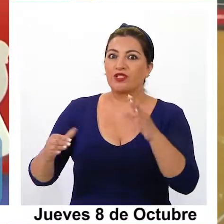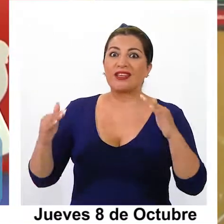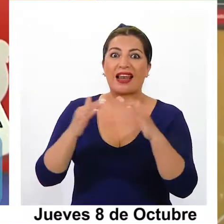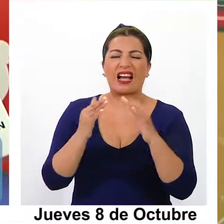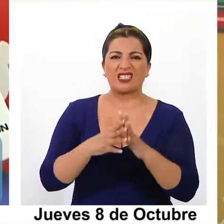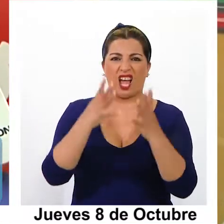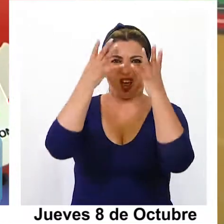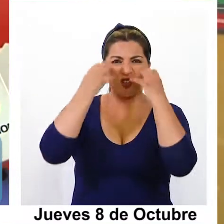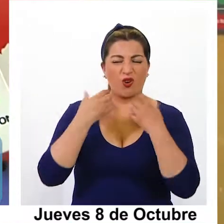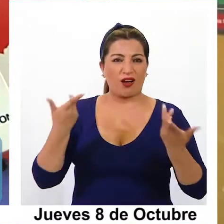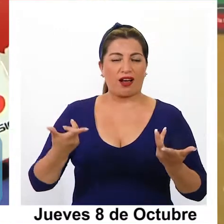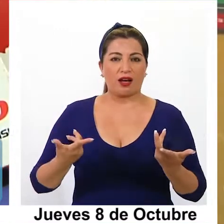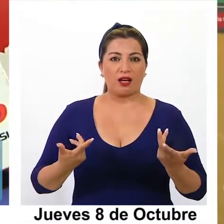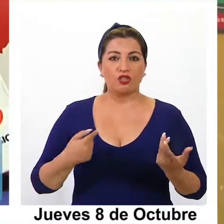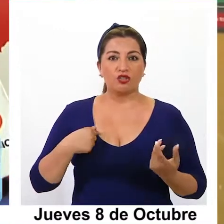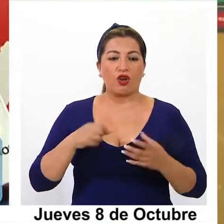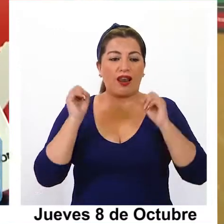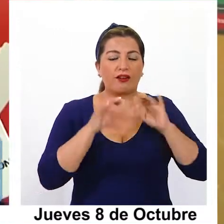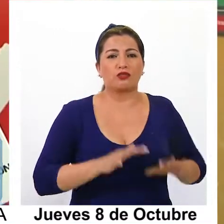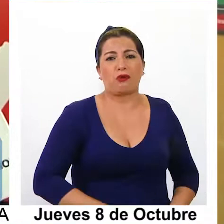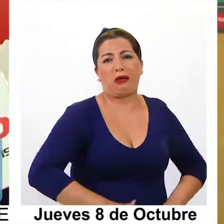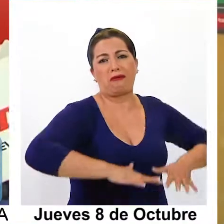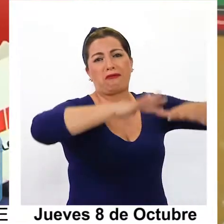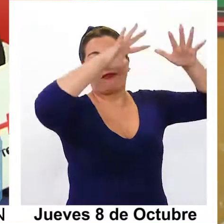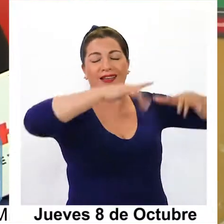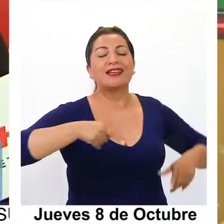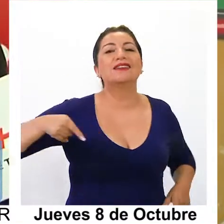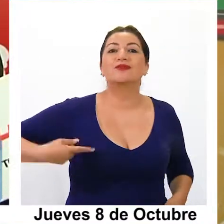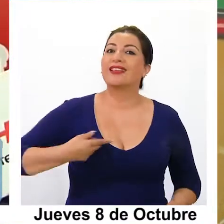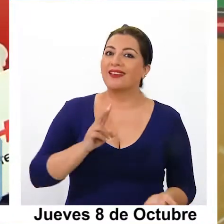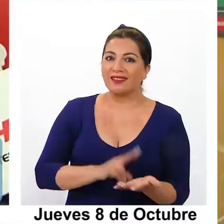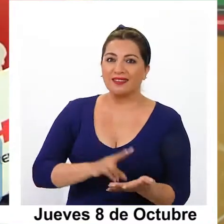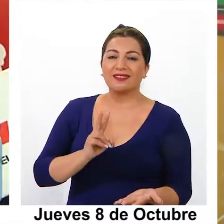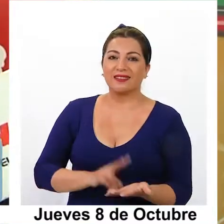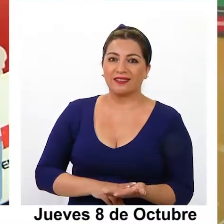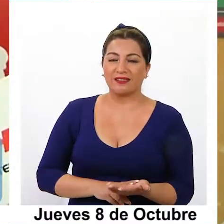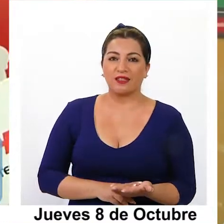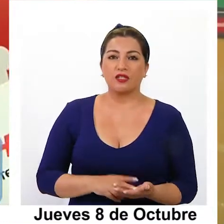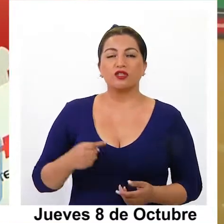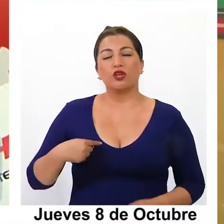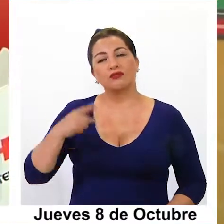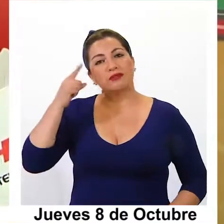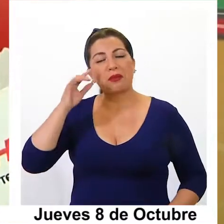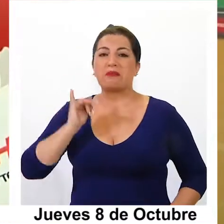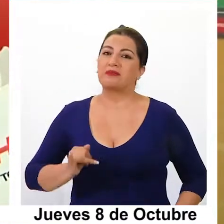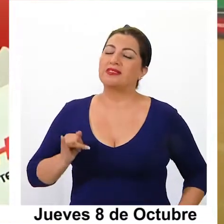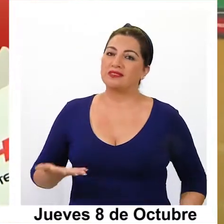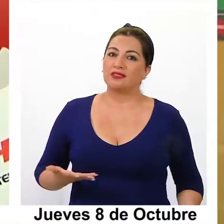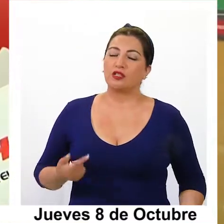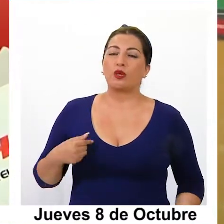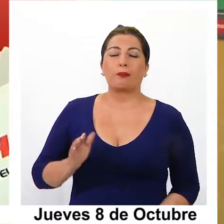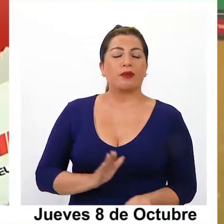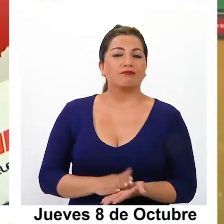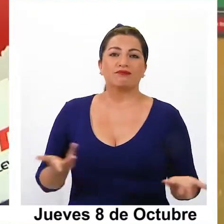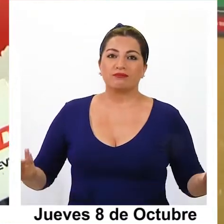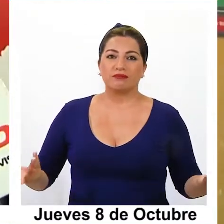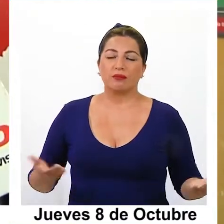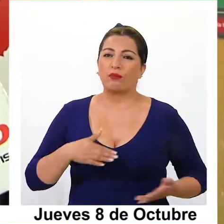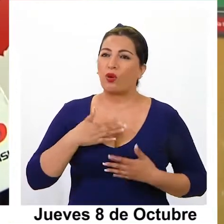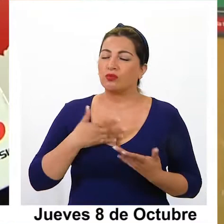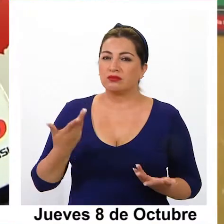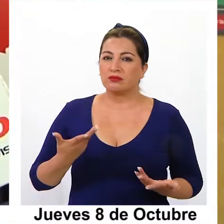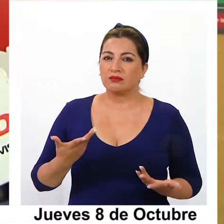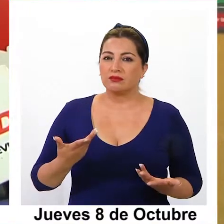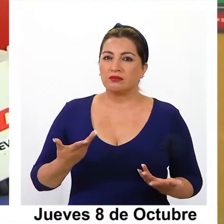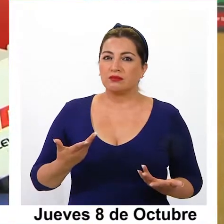gente en la casa porque dicen que acumulo basura, pero la verdad que tengo que ser consecuente con lo que me he propuesto, que desde